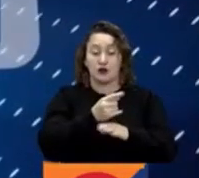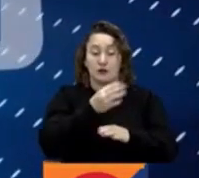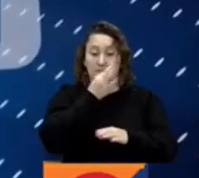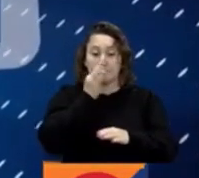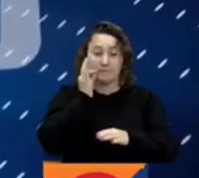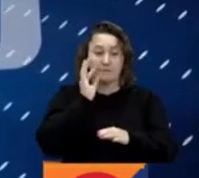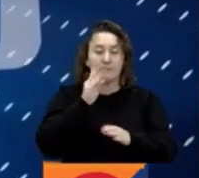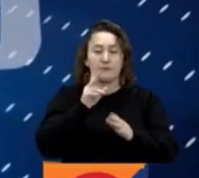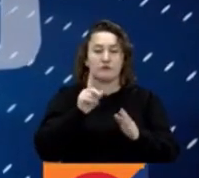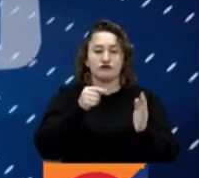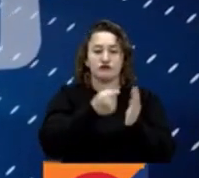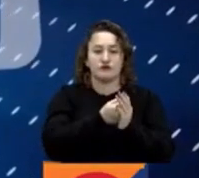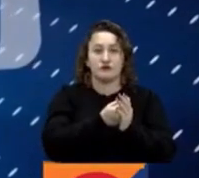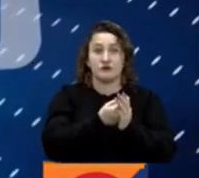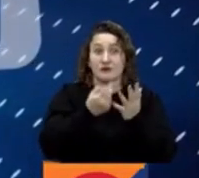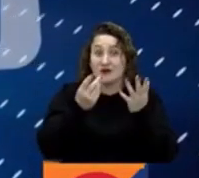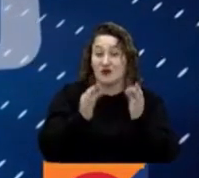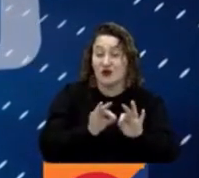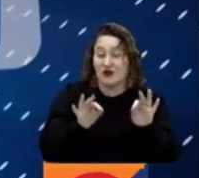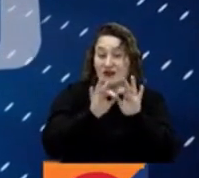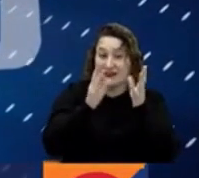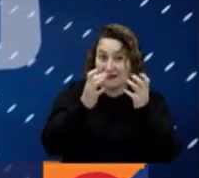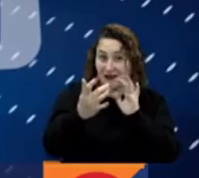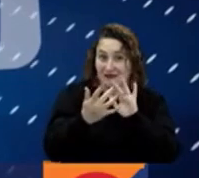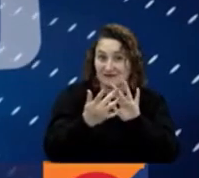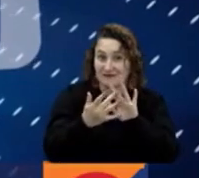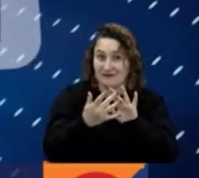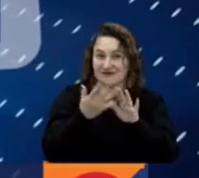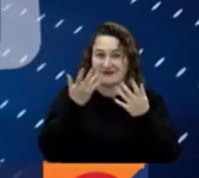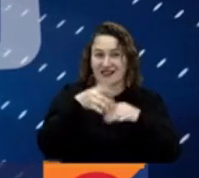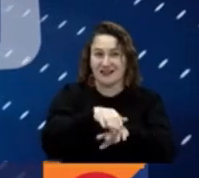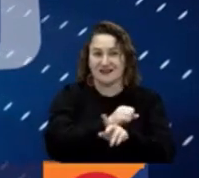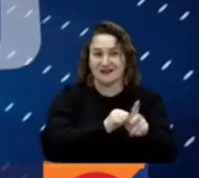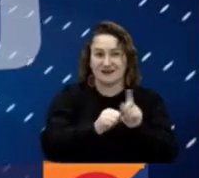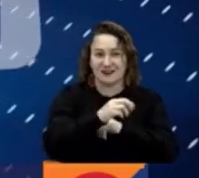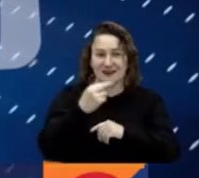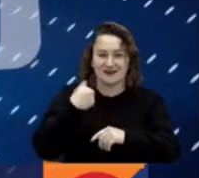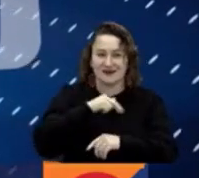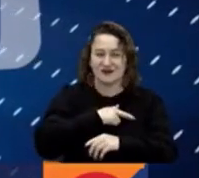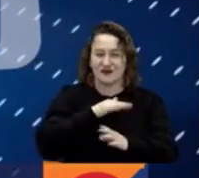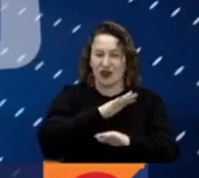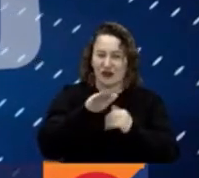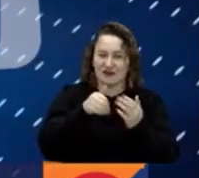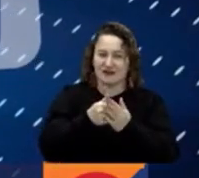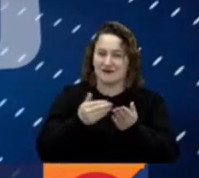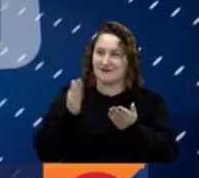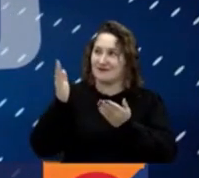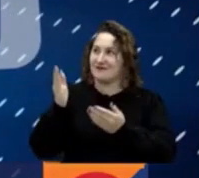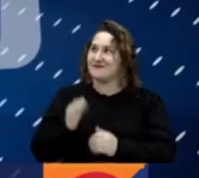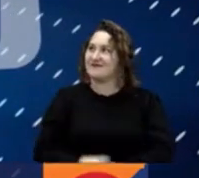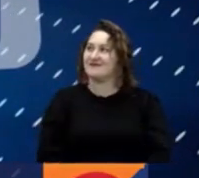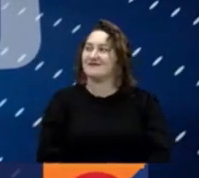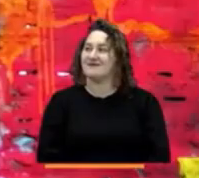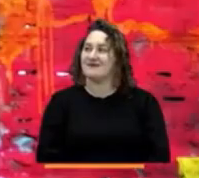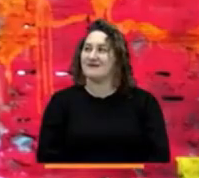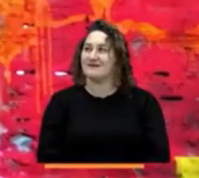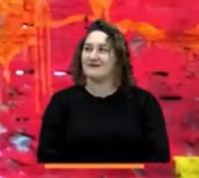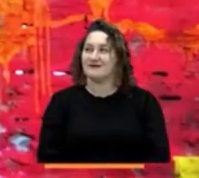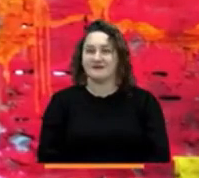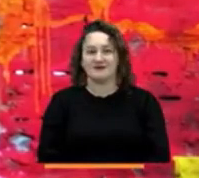muy importante, recuerden que si quieren seguir informados 24/7, nos encuentran en todas nuestras redes sociales como RTVC Noticias.